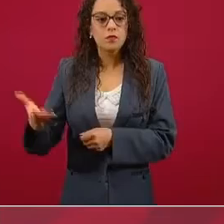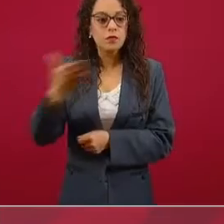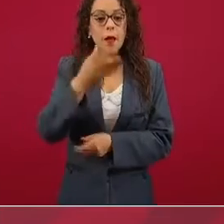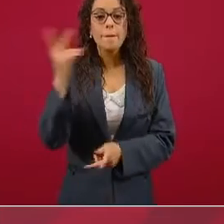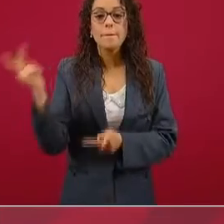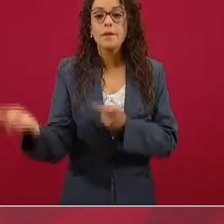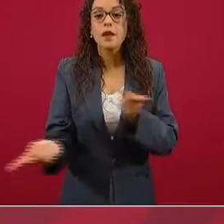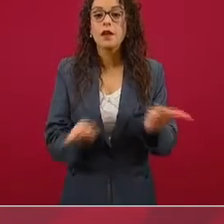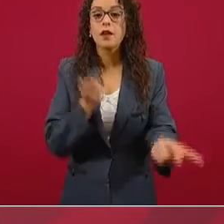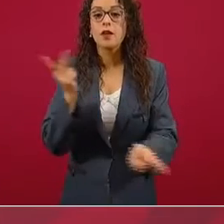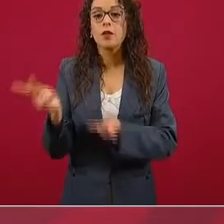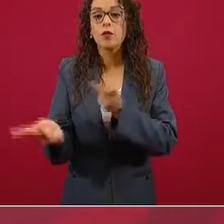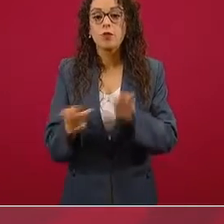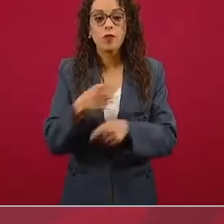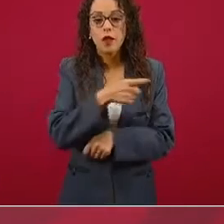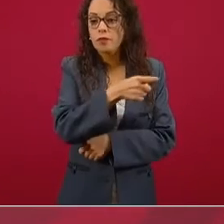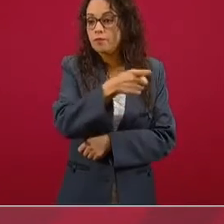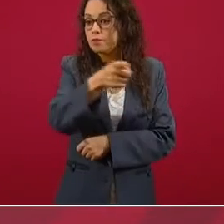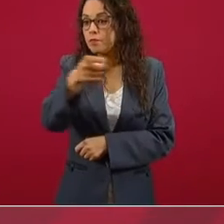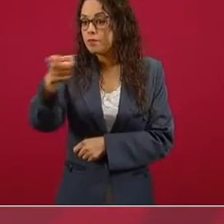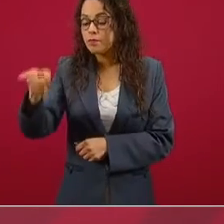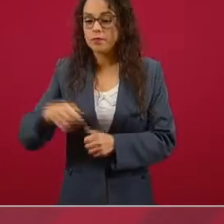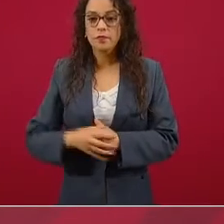pueblo. Hay que